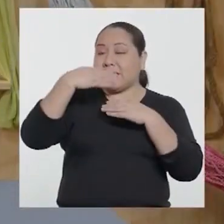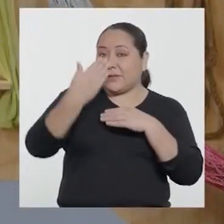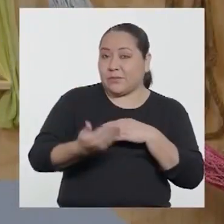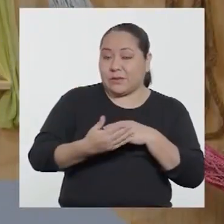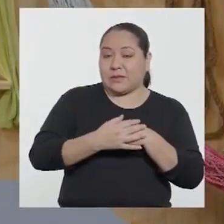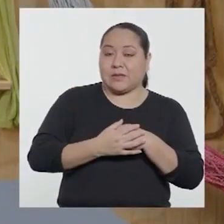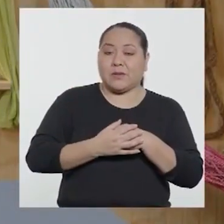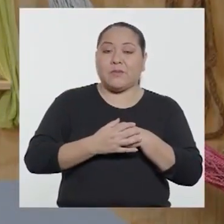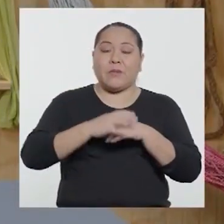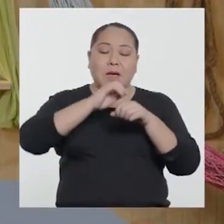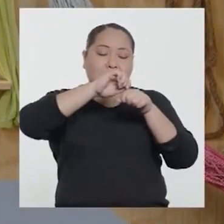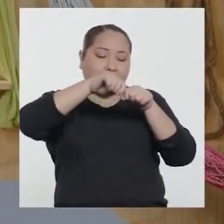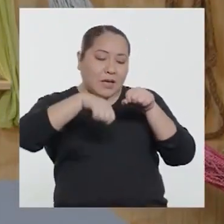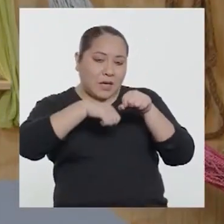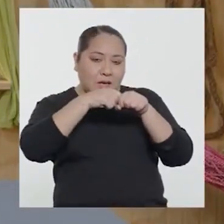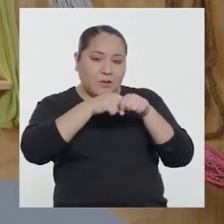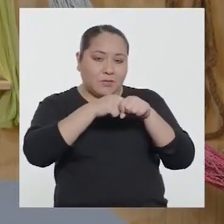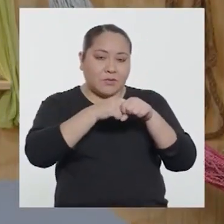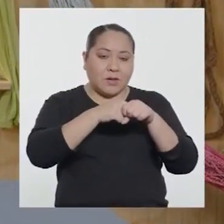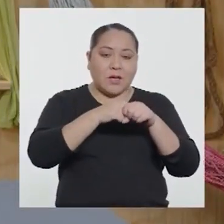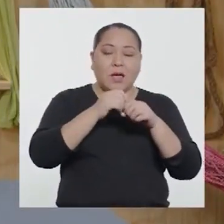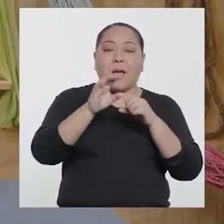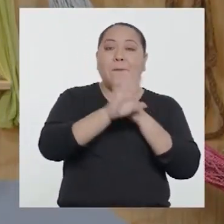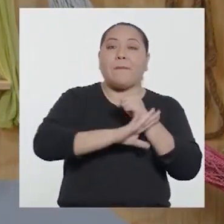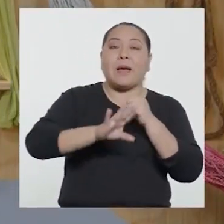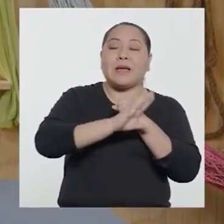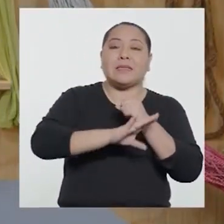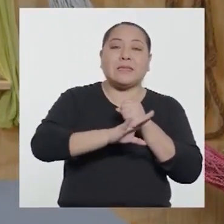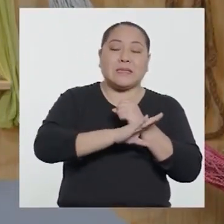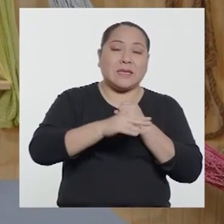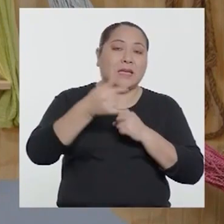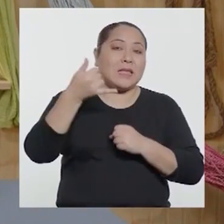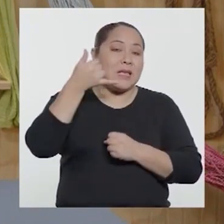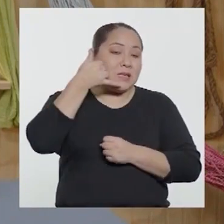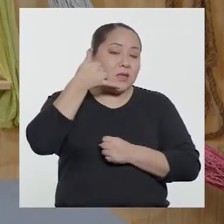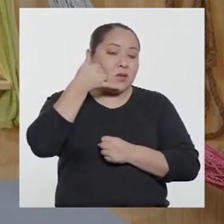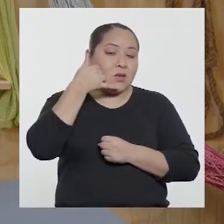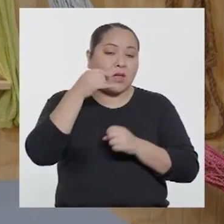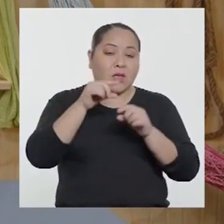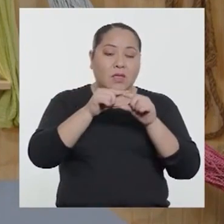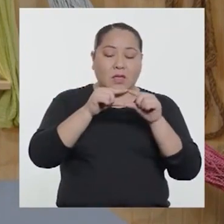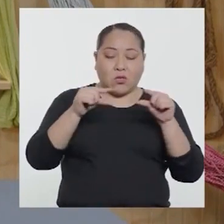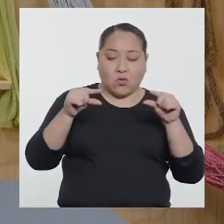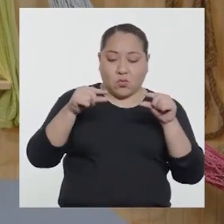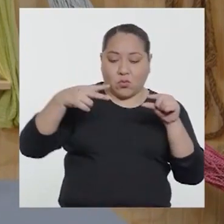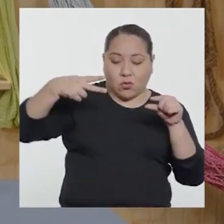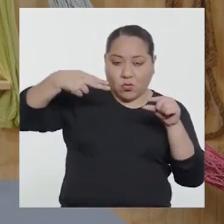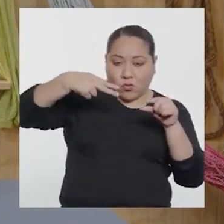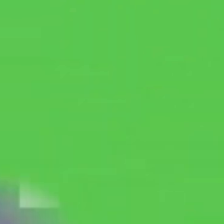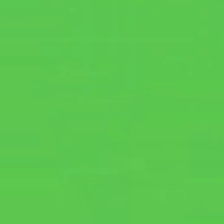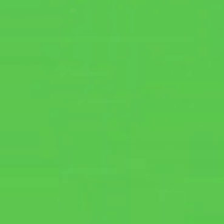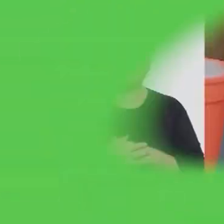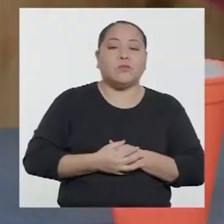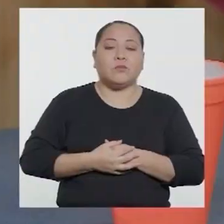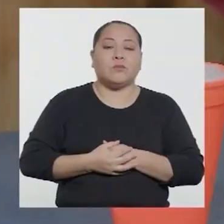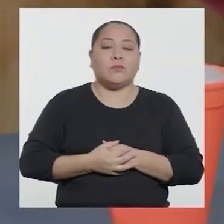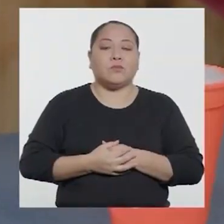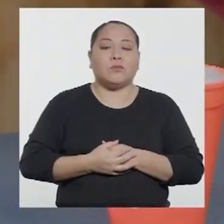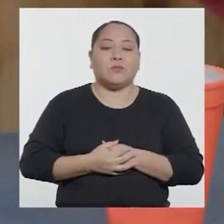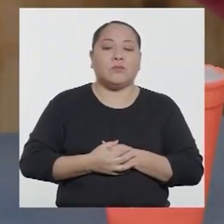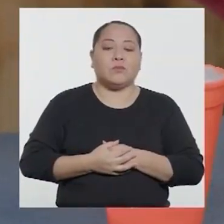Luego, marcamos el tamaño de la base del celular en el tubo de cartón y cortamos.